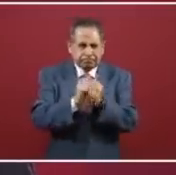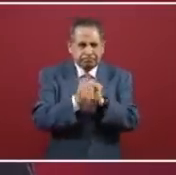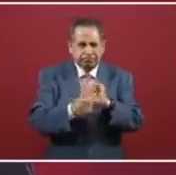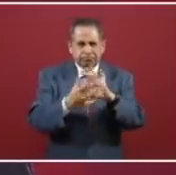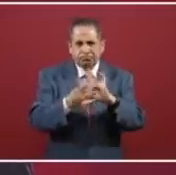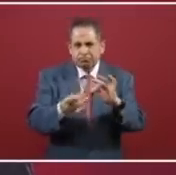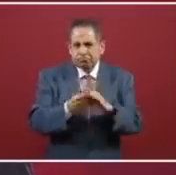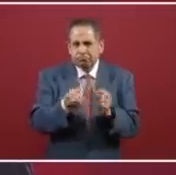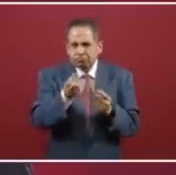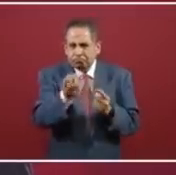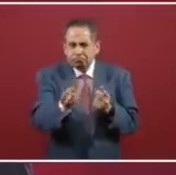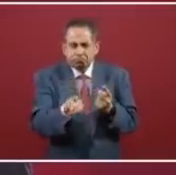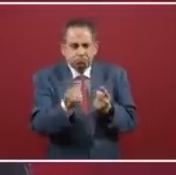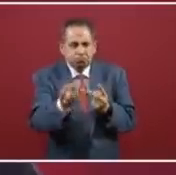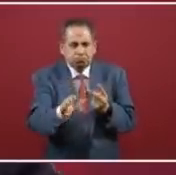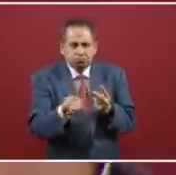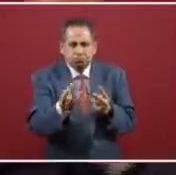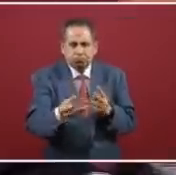poco